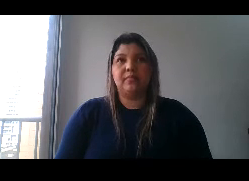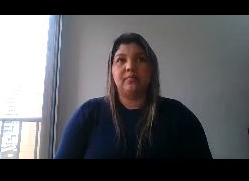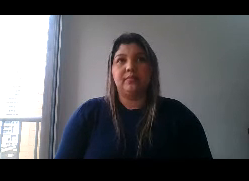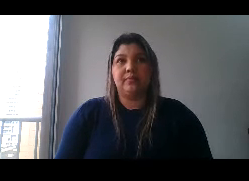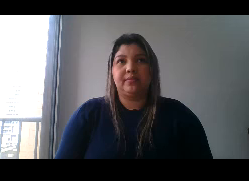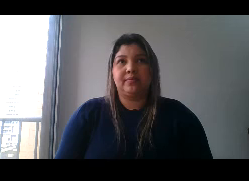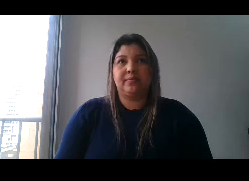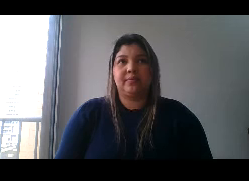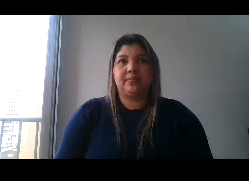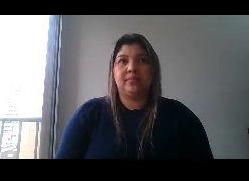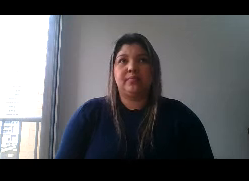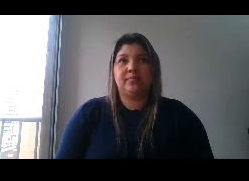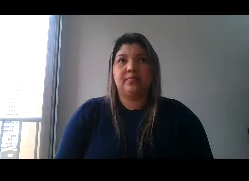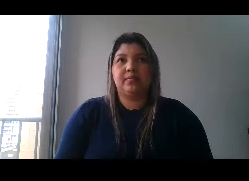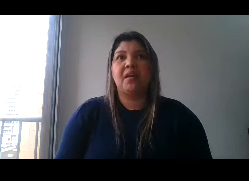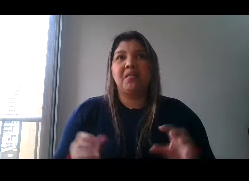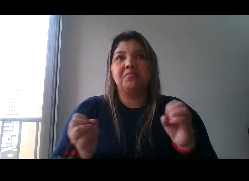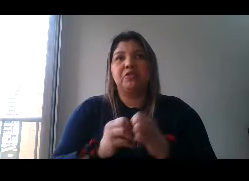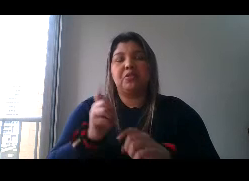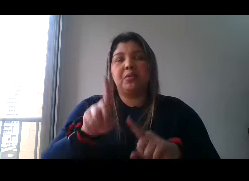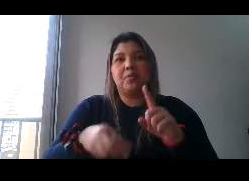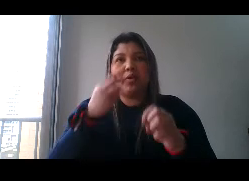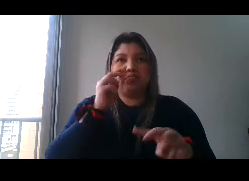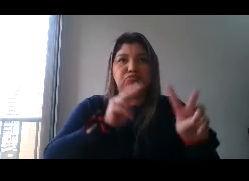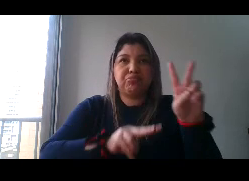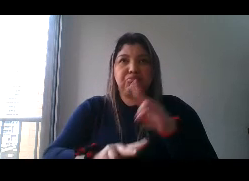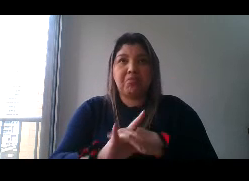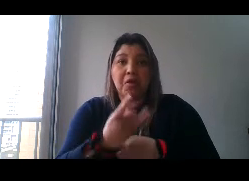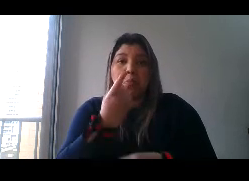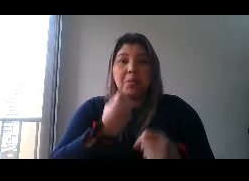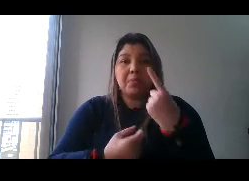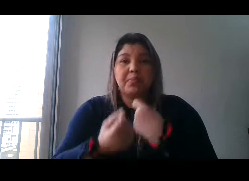También miro acá si de pronto tengo alguna otra pregunta.